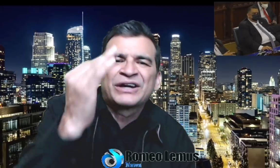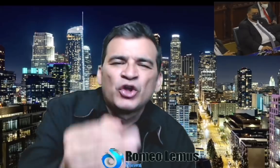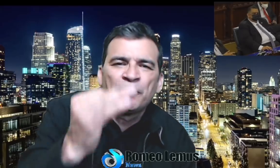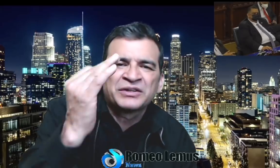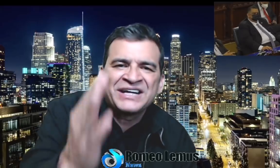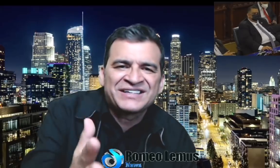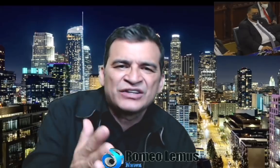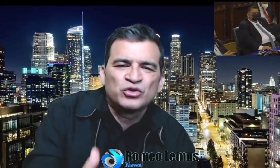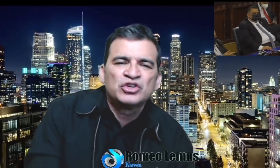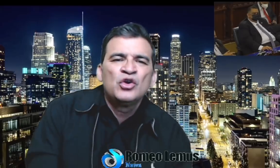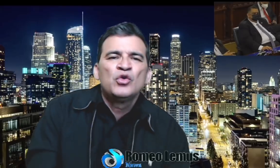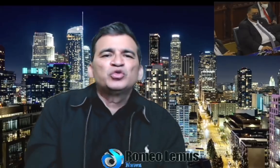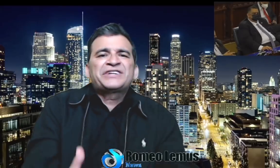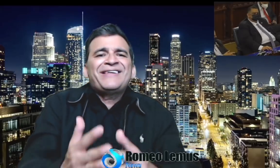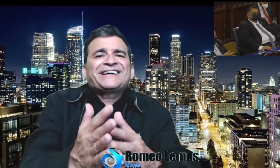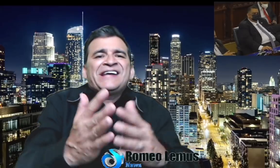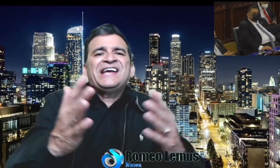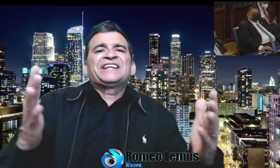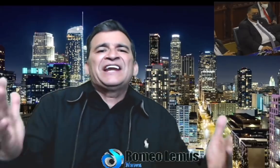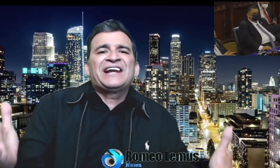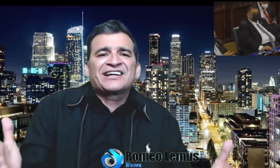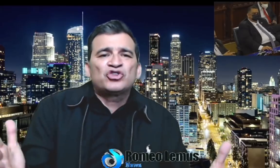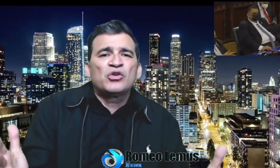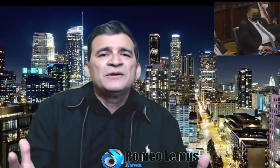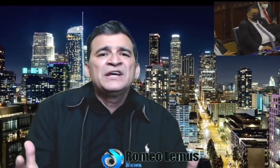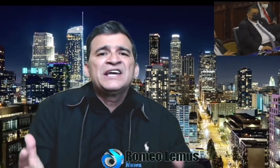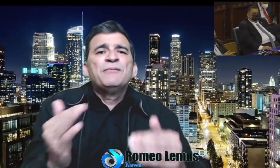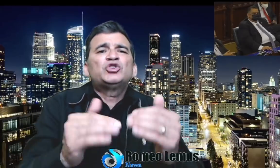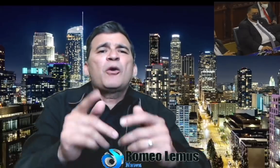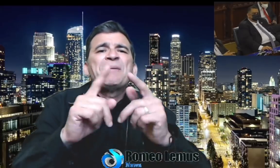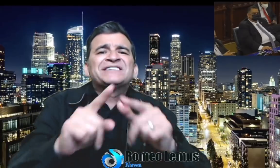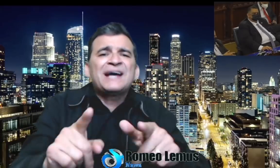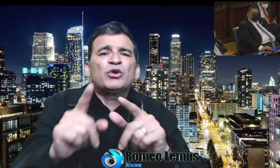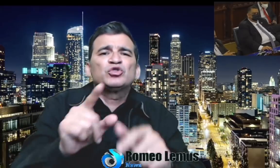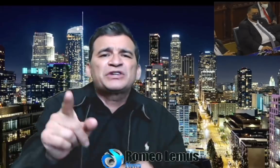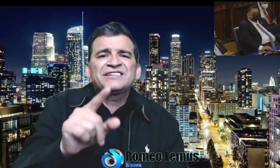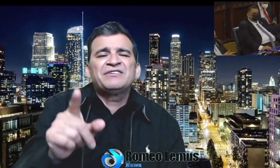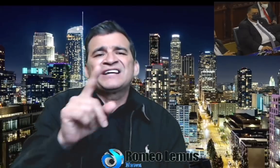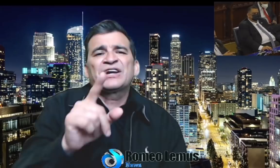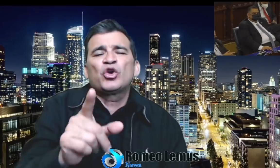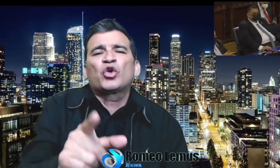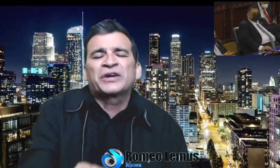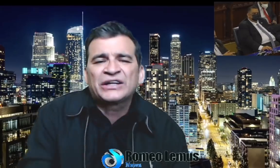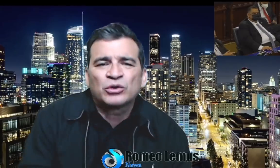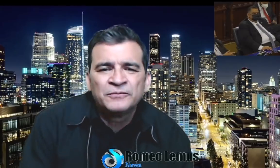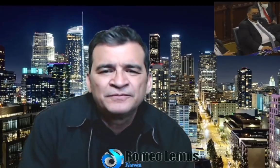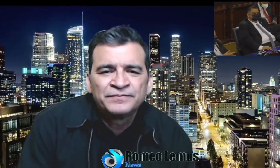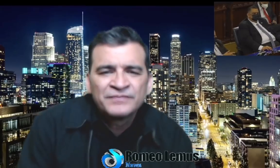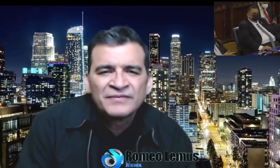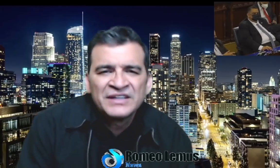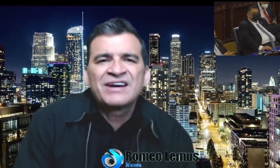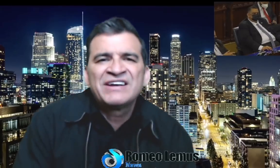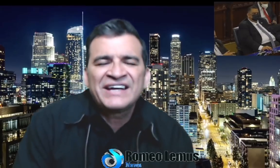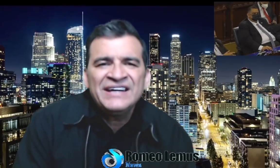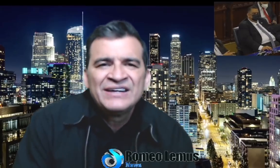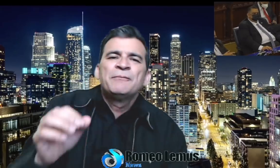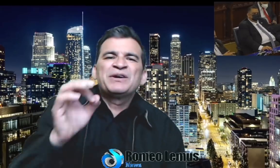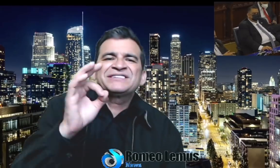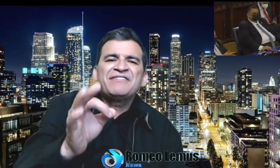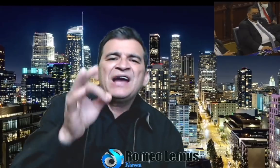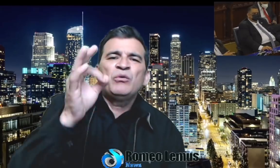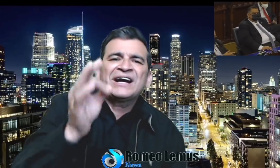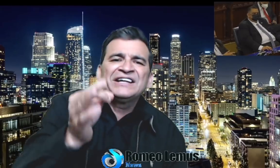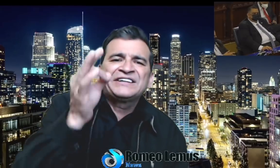gobernó por 10 años ustedes creían tener la razón y muchos pensamos que ustedes iban a hacer lo correcto y saben que